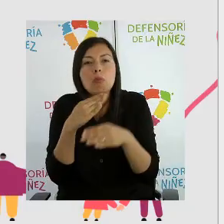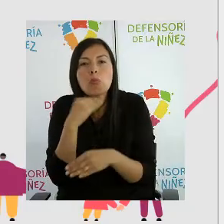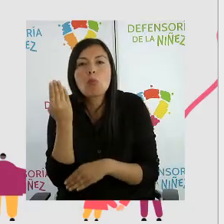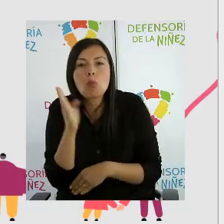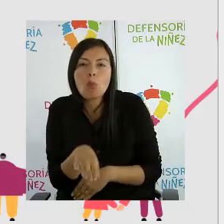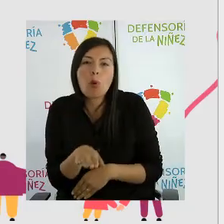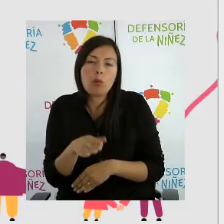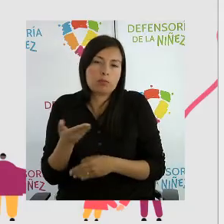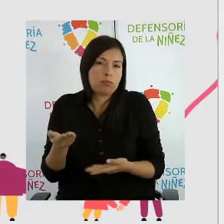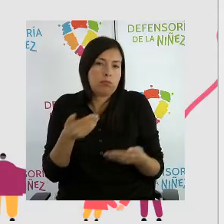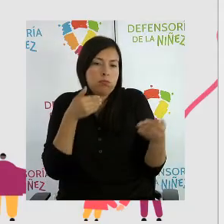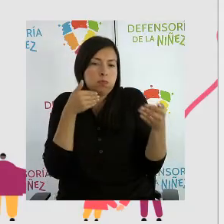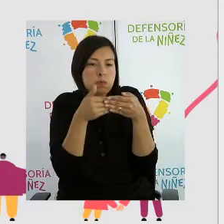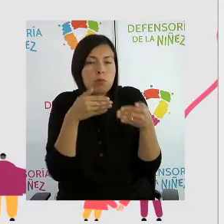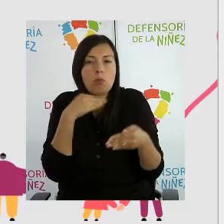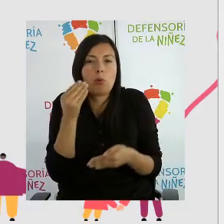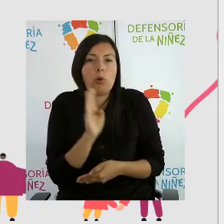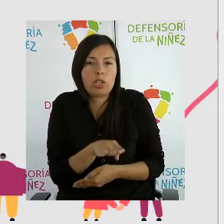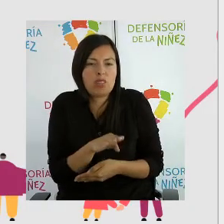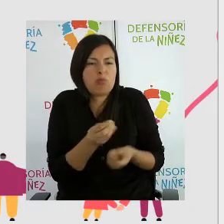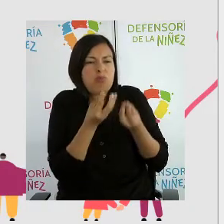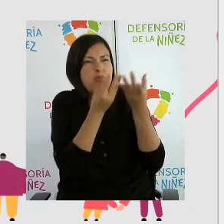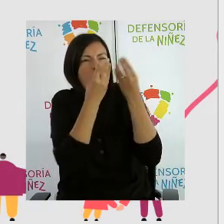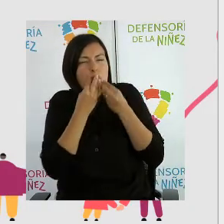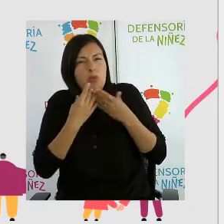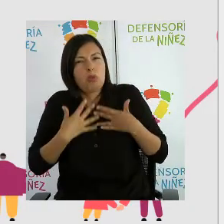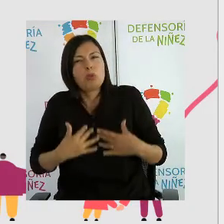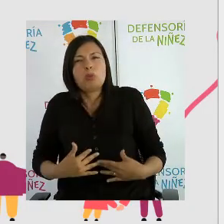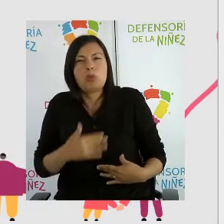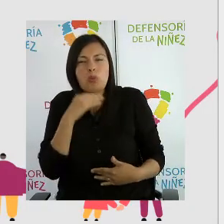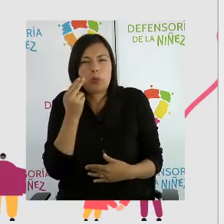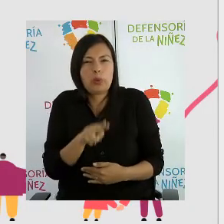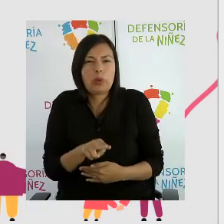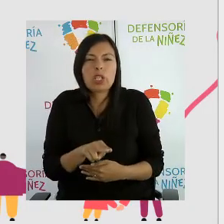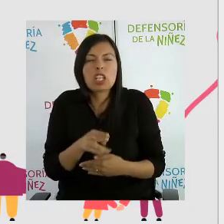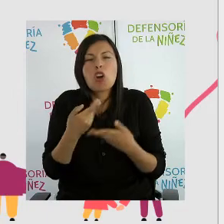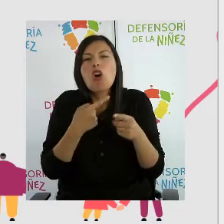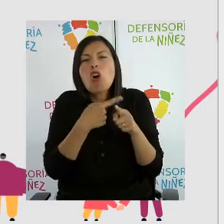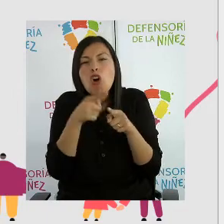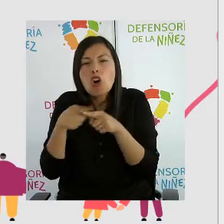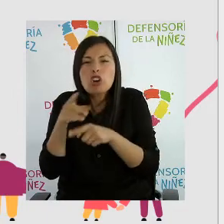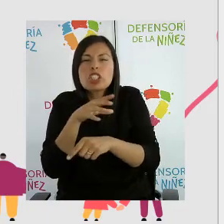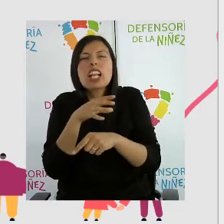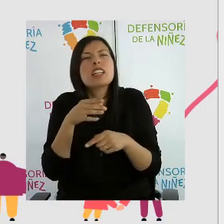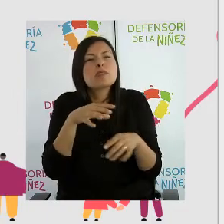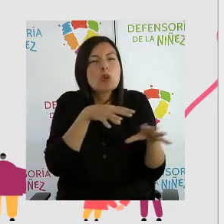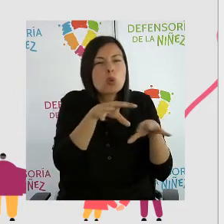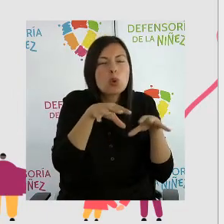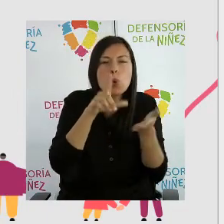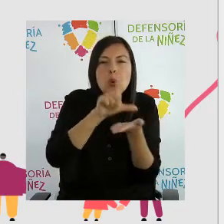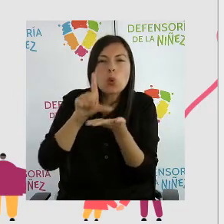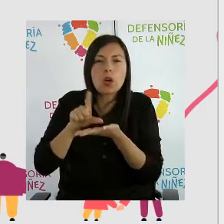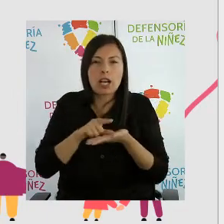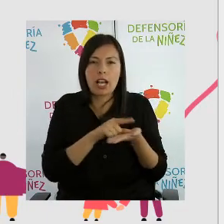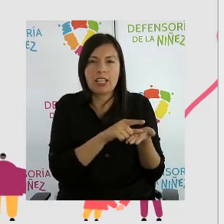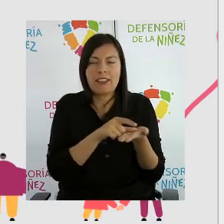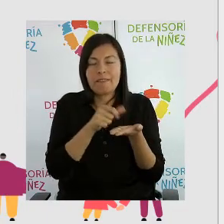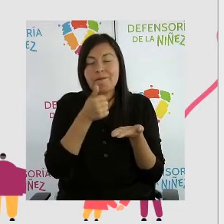estamos hablando cuando hablamos de la contaminación de esa zona y también de otras zonas de sacrificio que en nuestro país no han sido